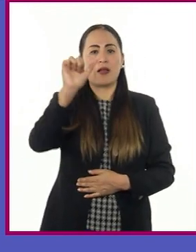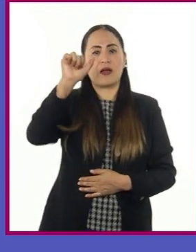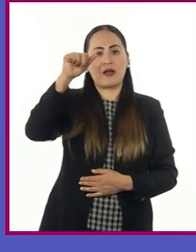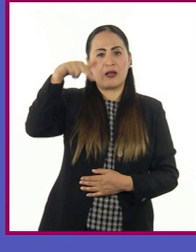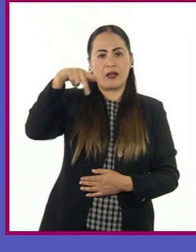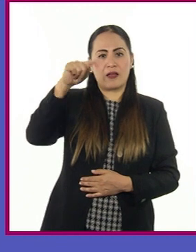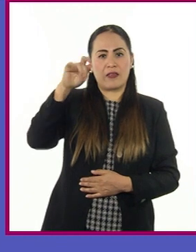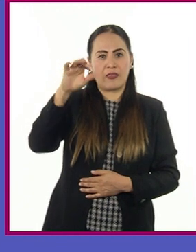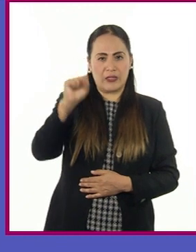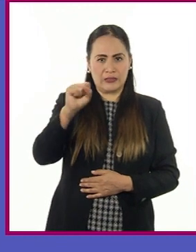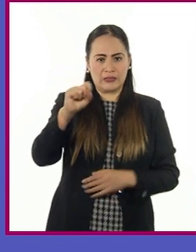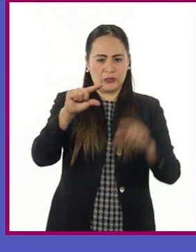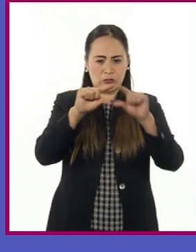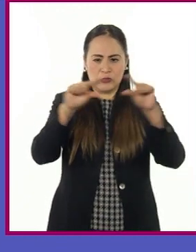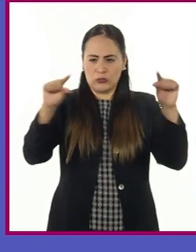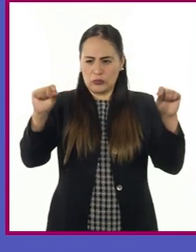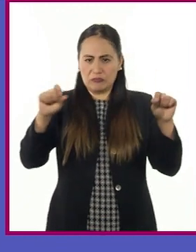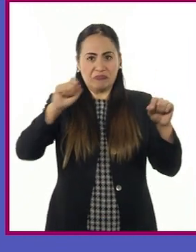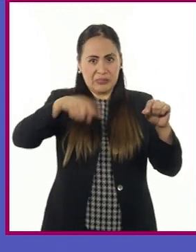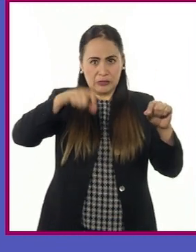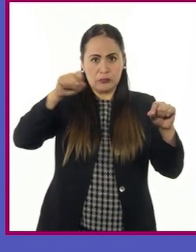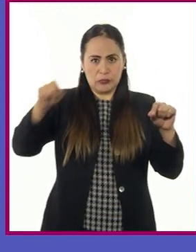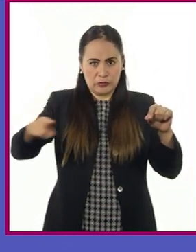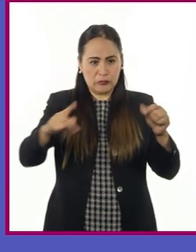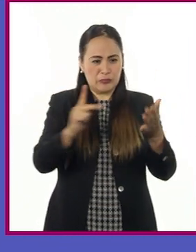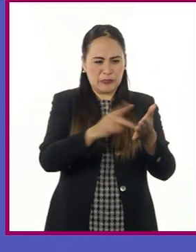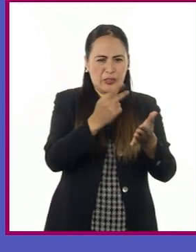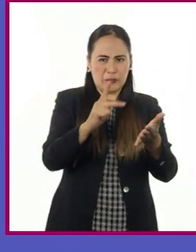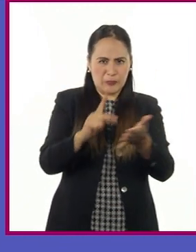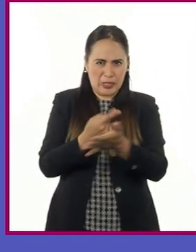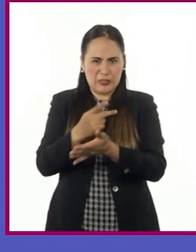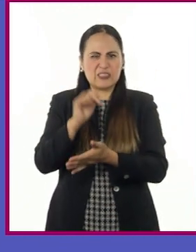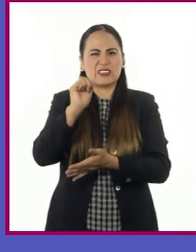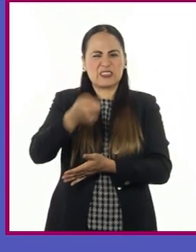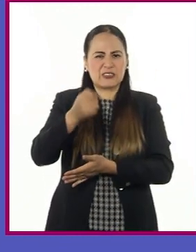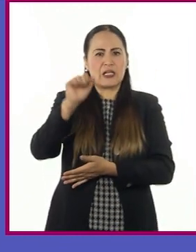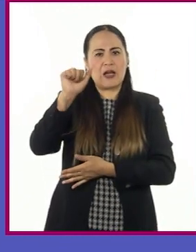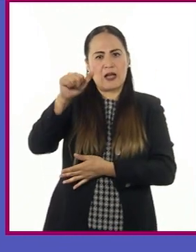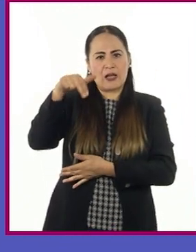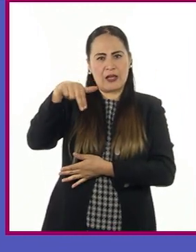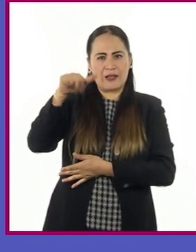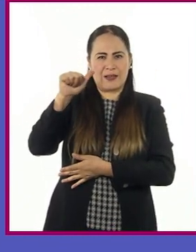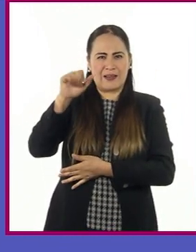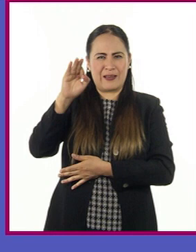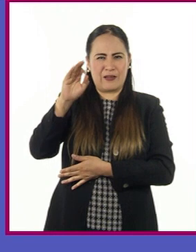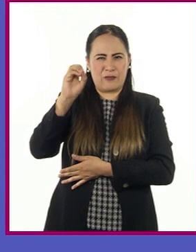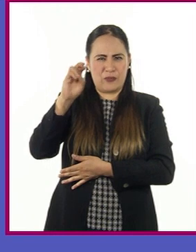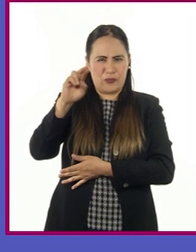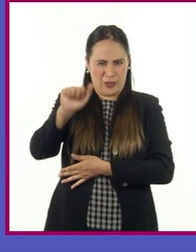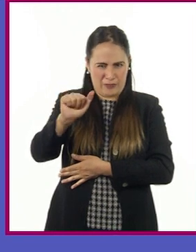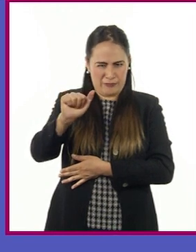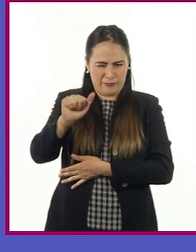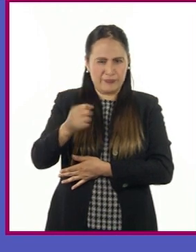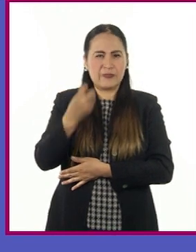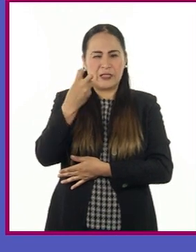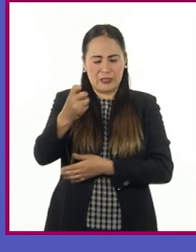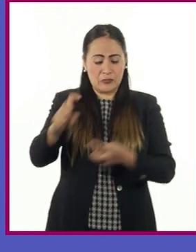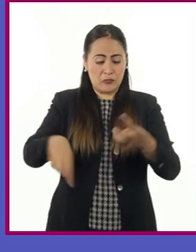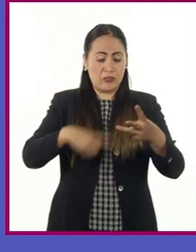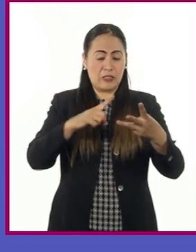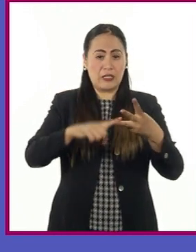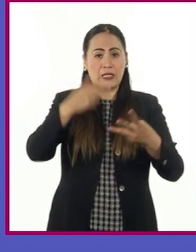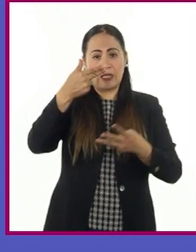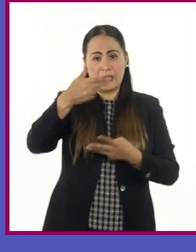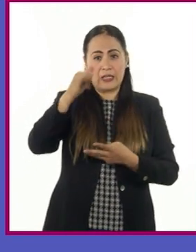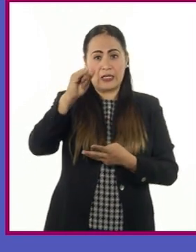aplica 2 veces en el mismo verso, por lo que es una anáfora. Así es. También hay un hipérbaton en